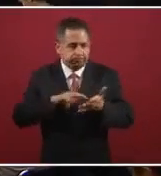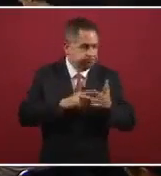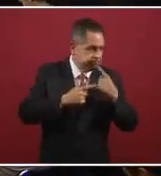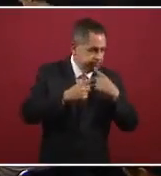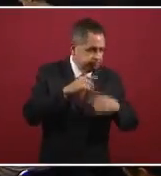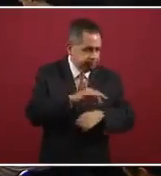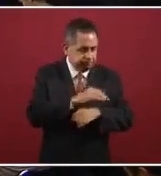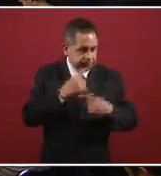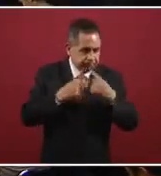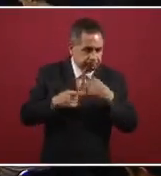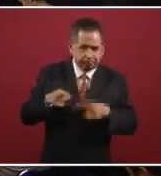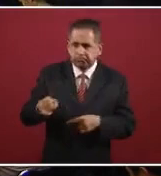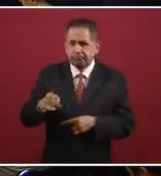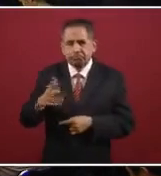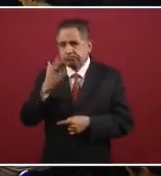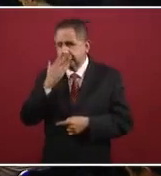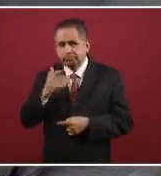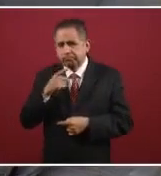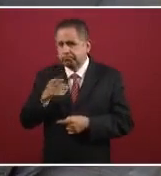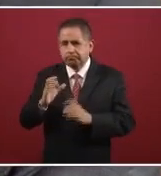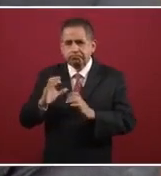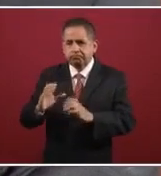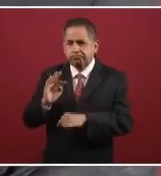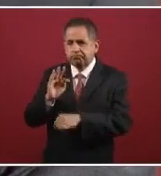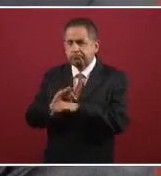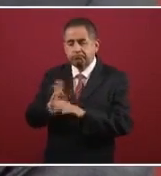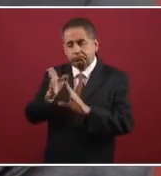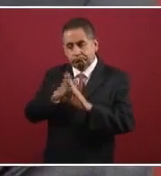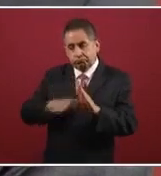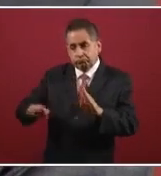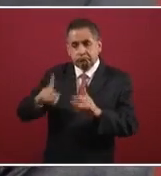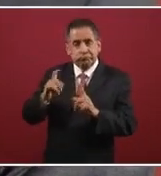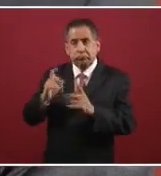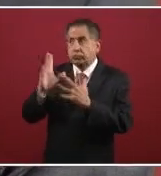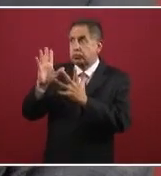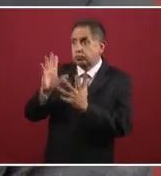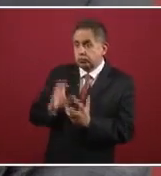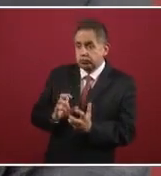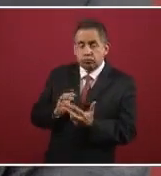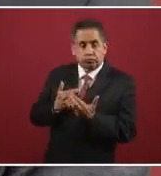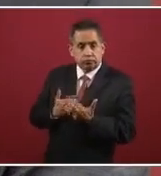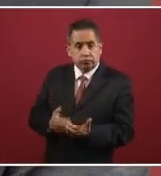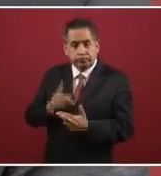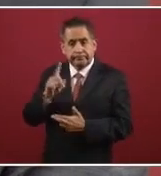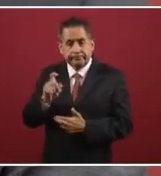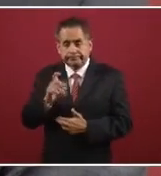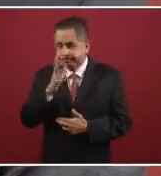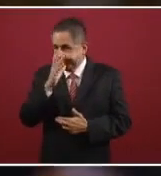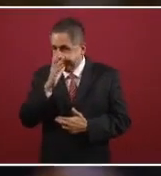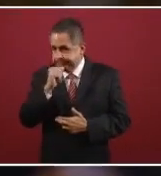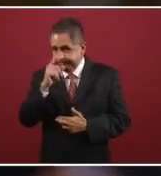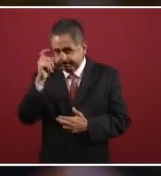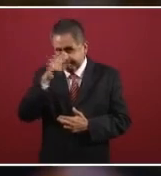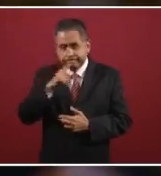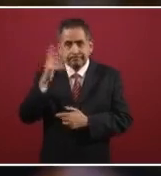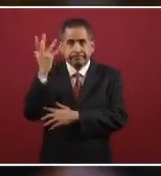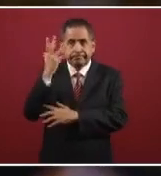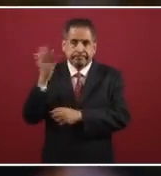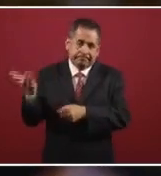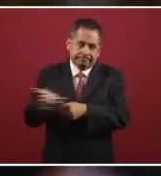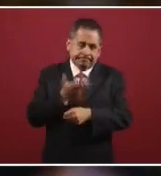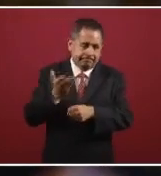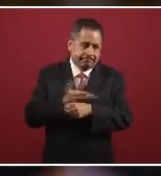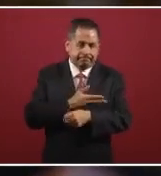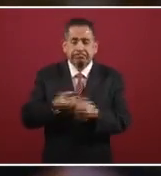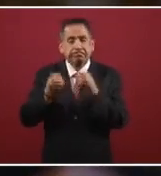Ecosur, me dicen que no hay protección de la cuenca. Hay problemas de captación en la zona alta por deforestación, no hay un programa